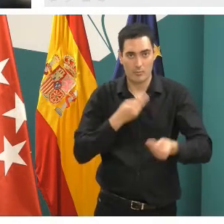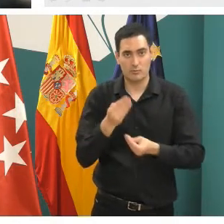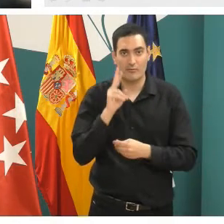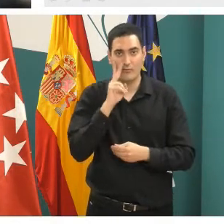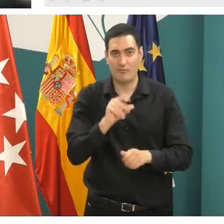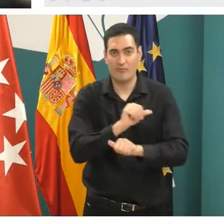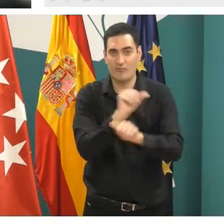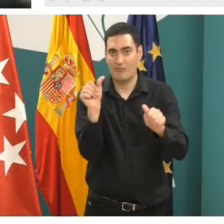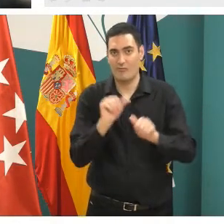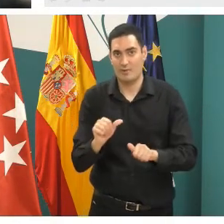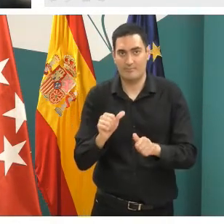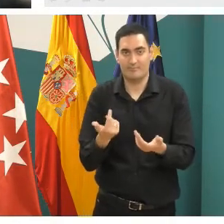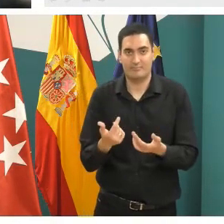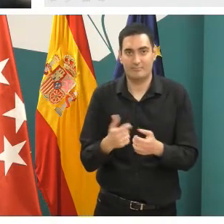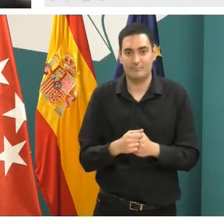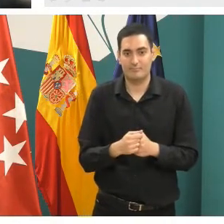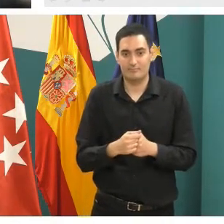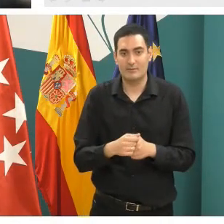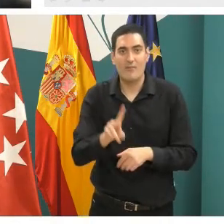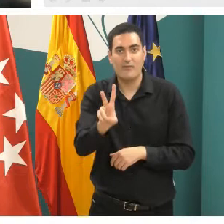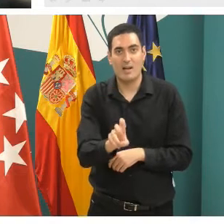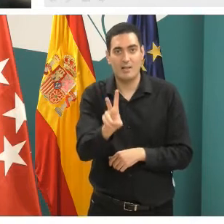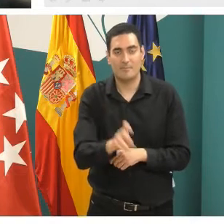totalmente heterodoxa, y sin embargo servía,